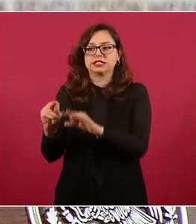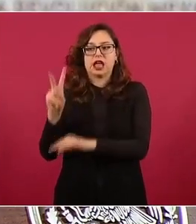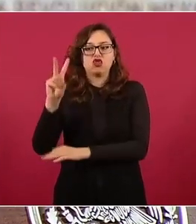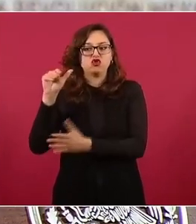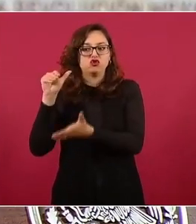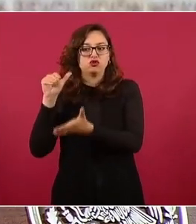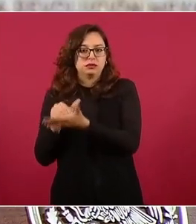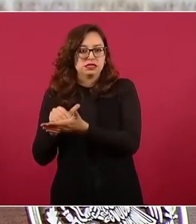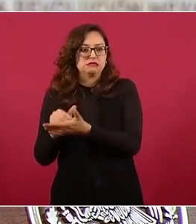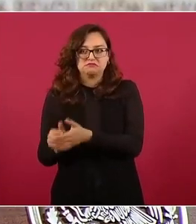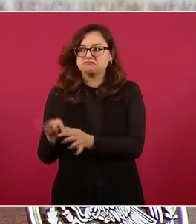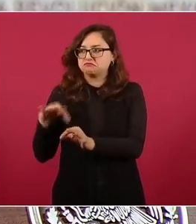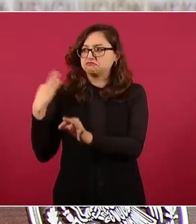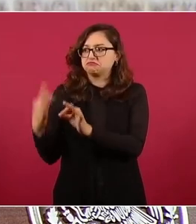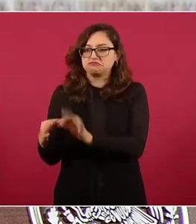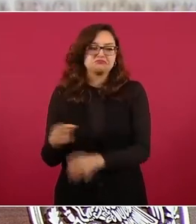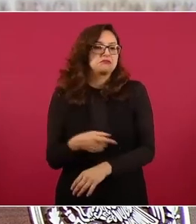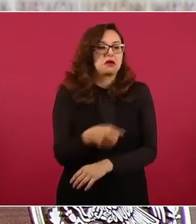equipadas.